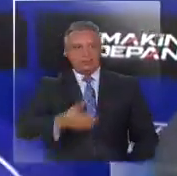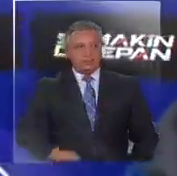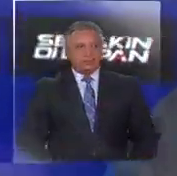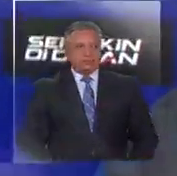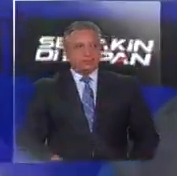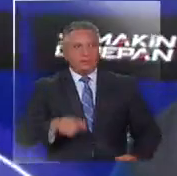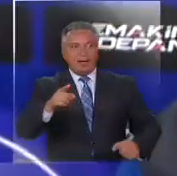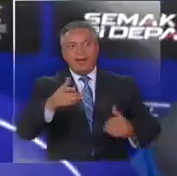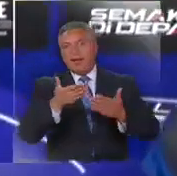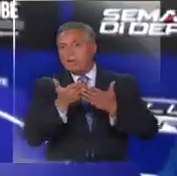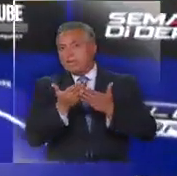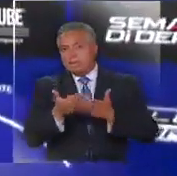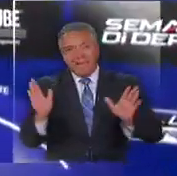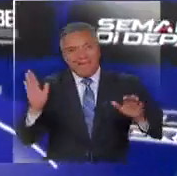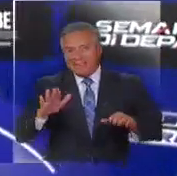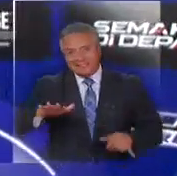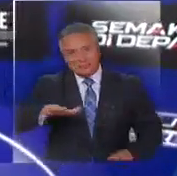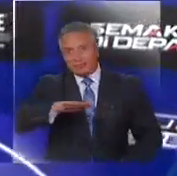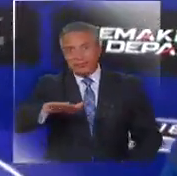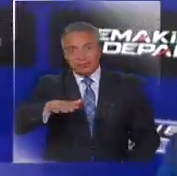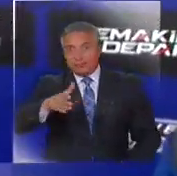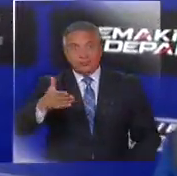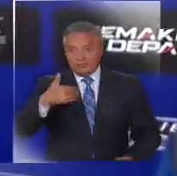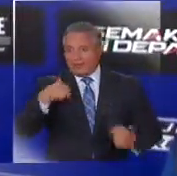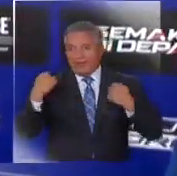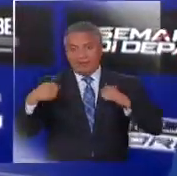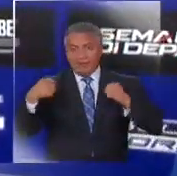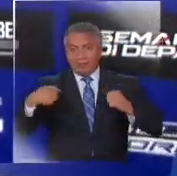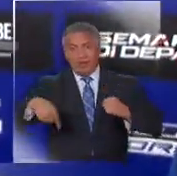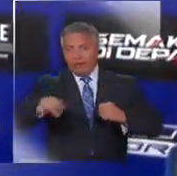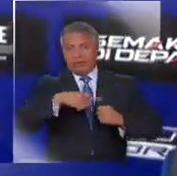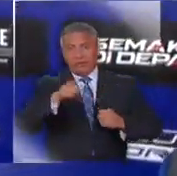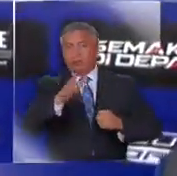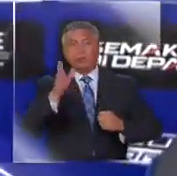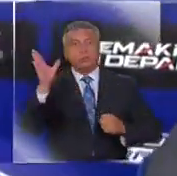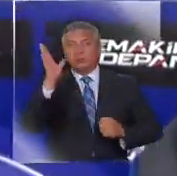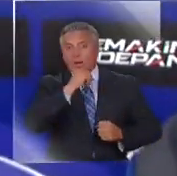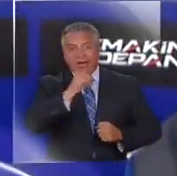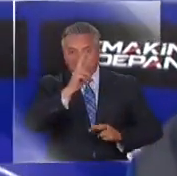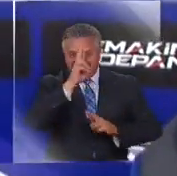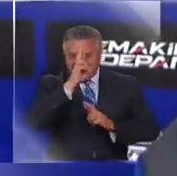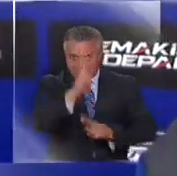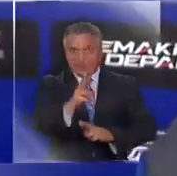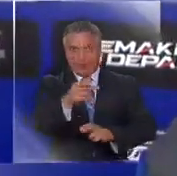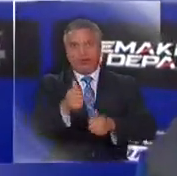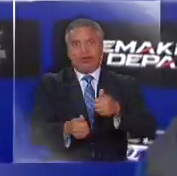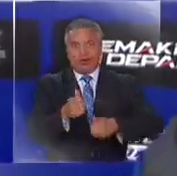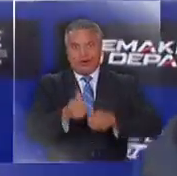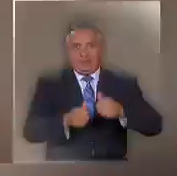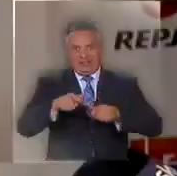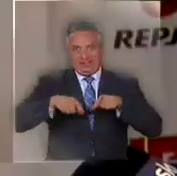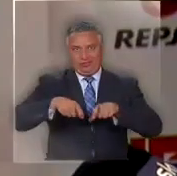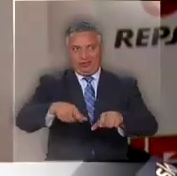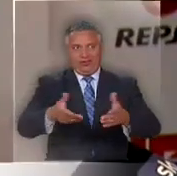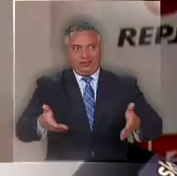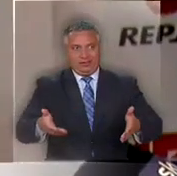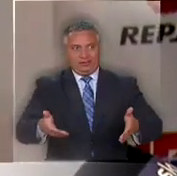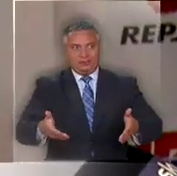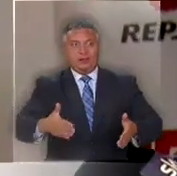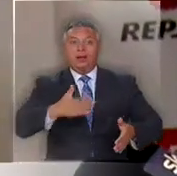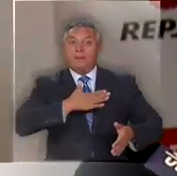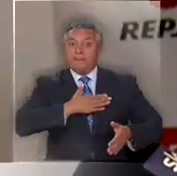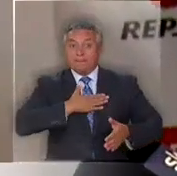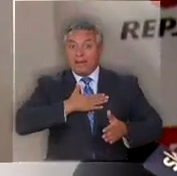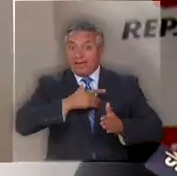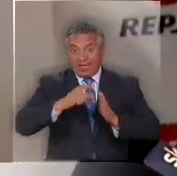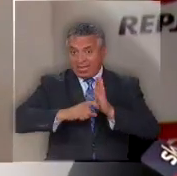Es una muy mala situación porque atenta contra nuestro deporte y no existe el respeto entre los competidores. En mi